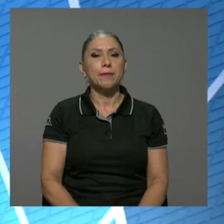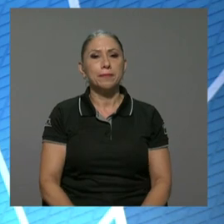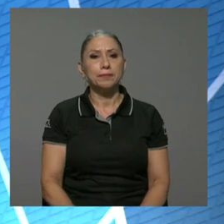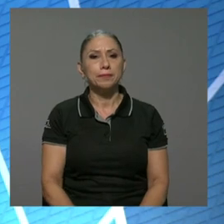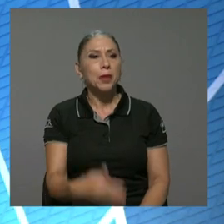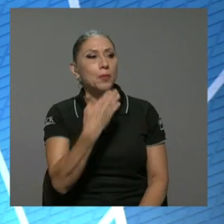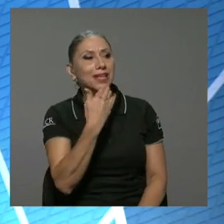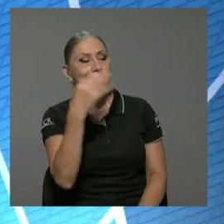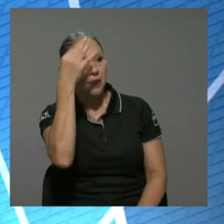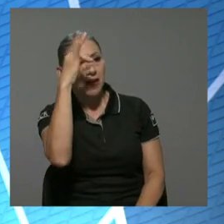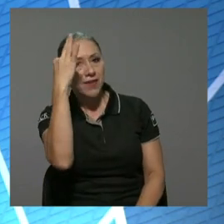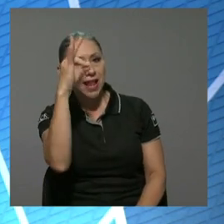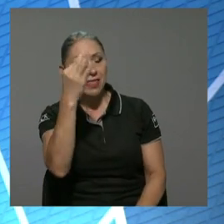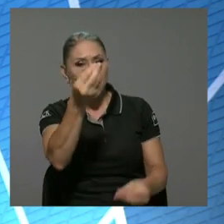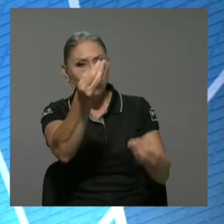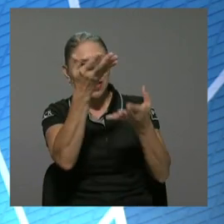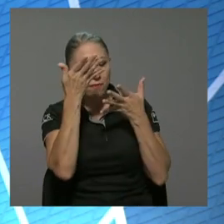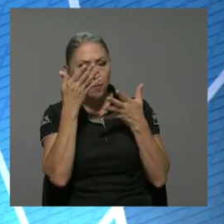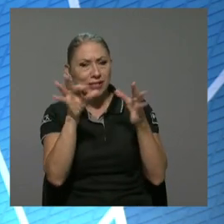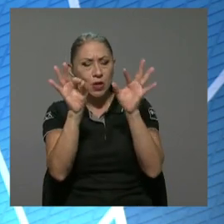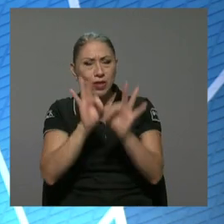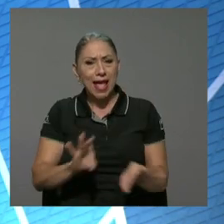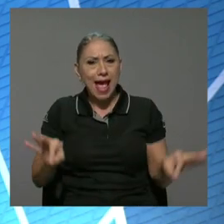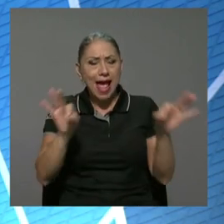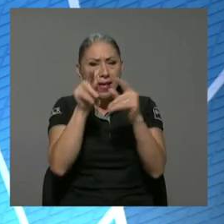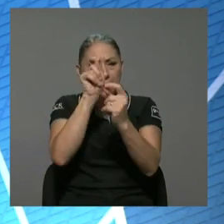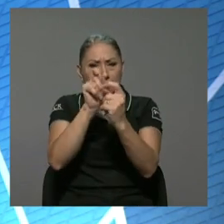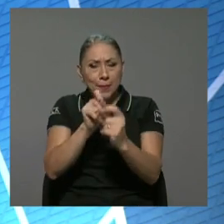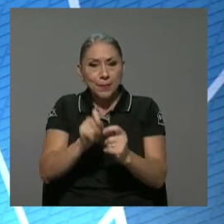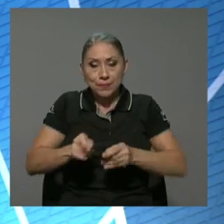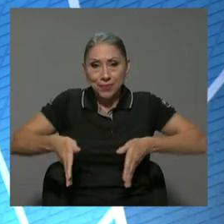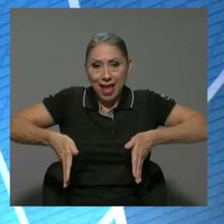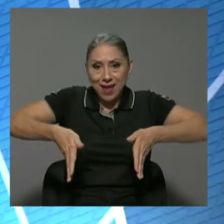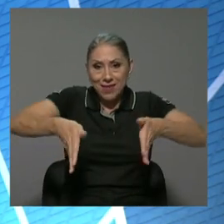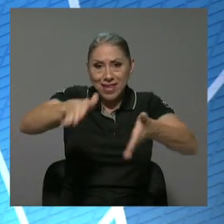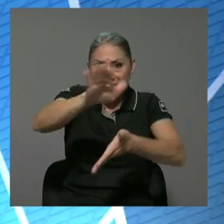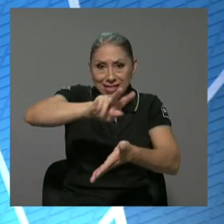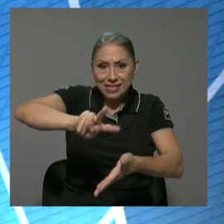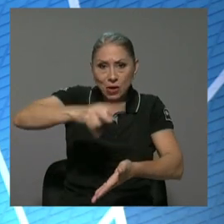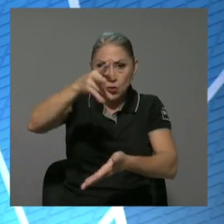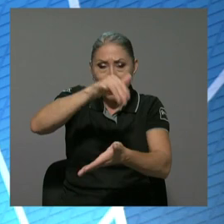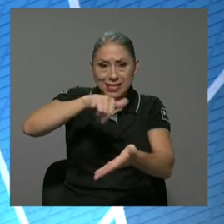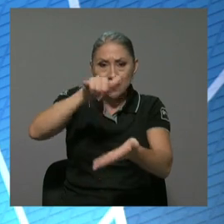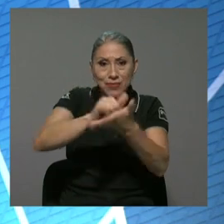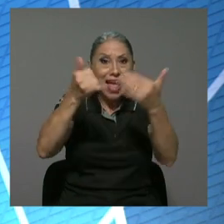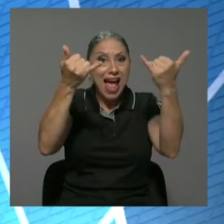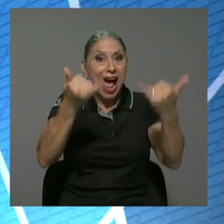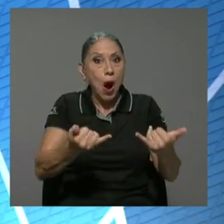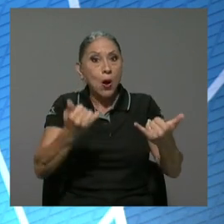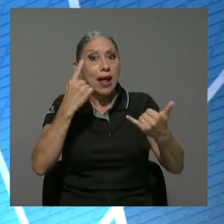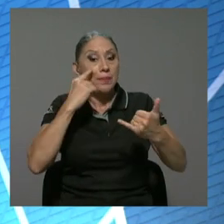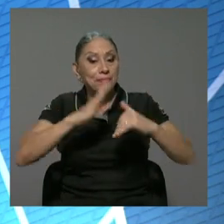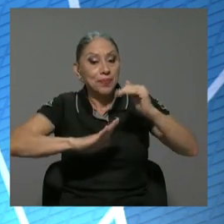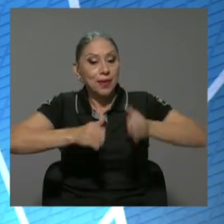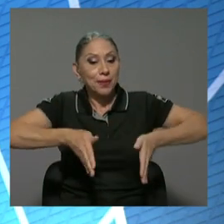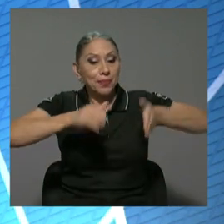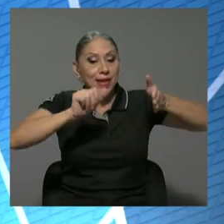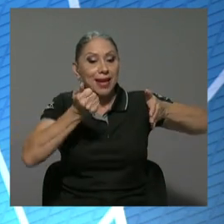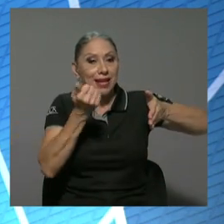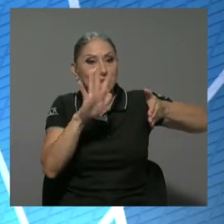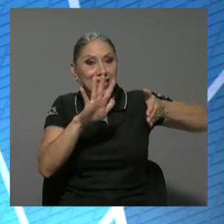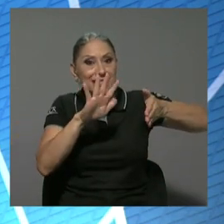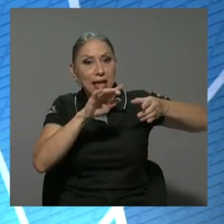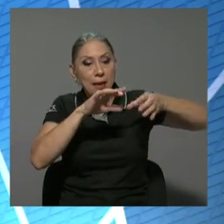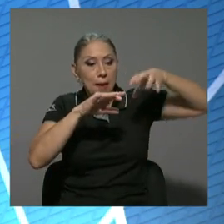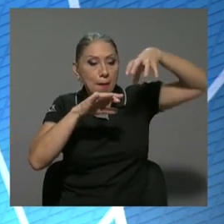Muchas gracias, María Fernanda, por esta información tan detallada desde la Avenida Segunda. Y ahora de inmediato vamos aquí al frente a la